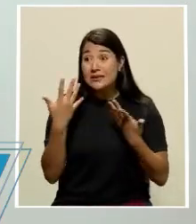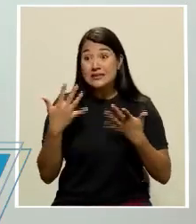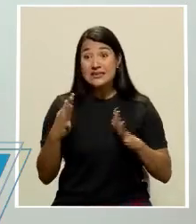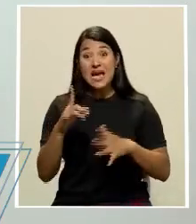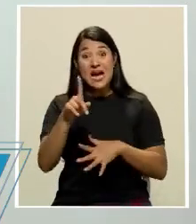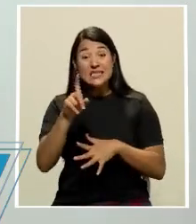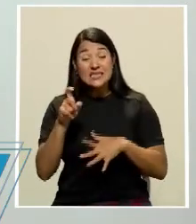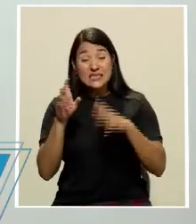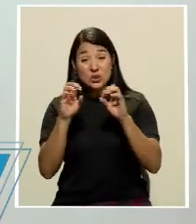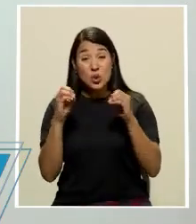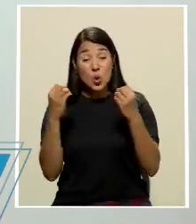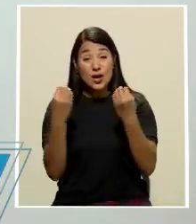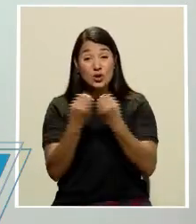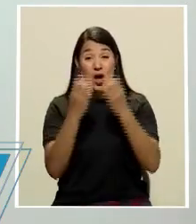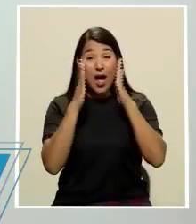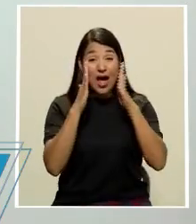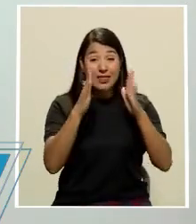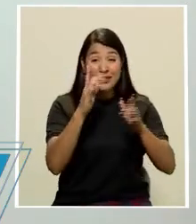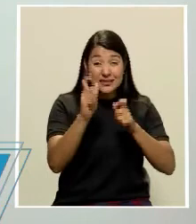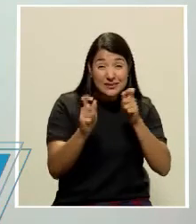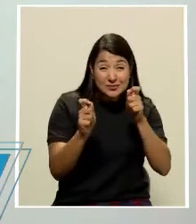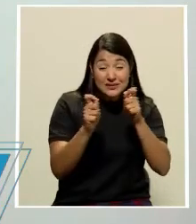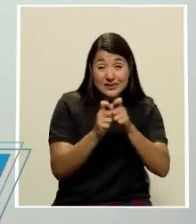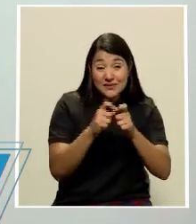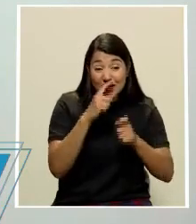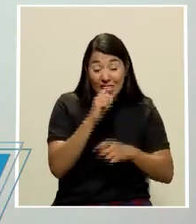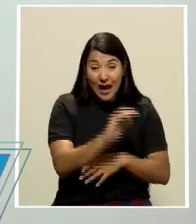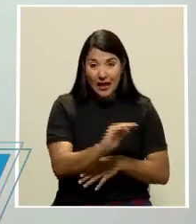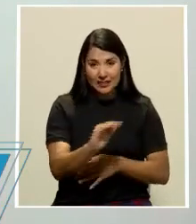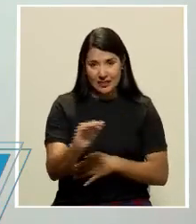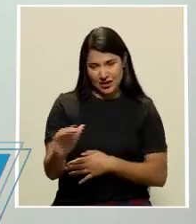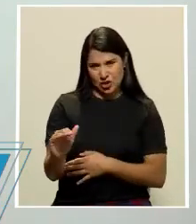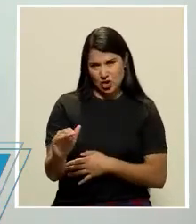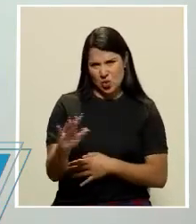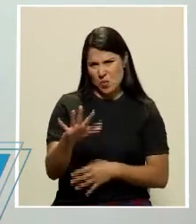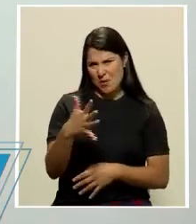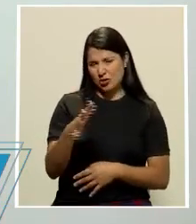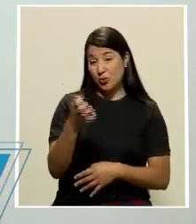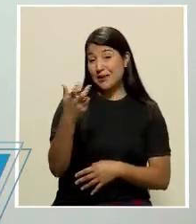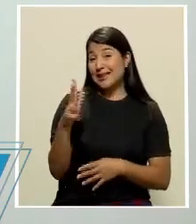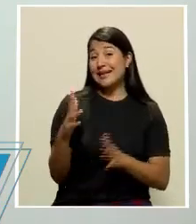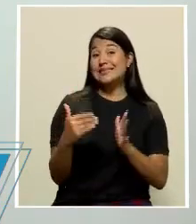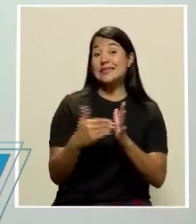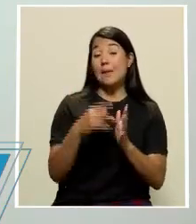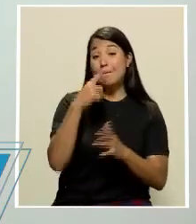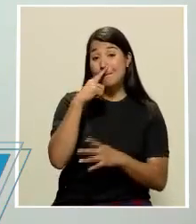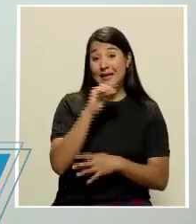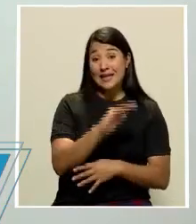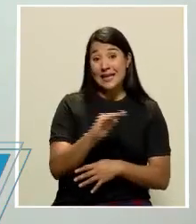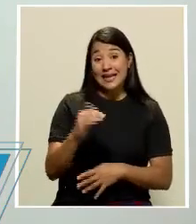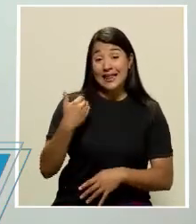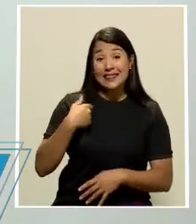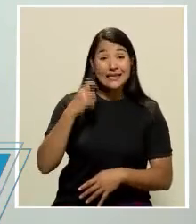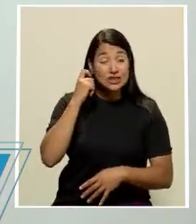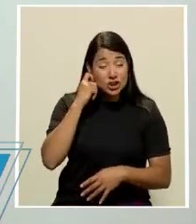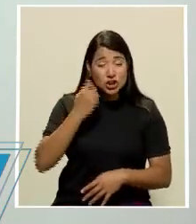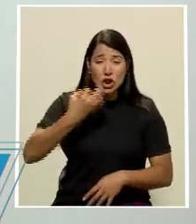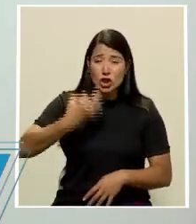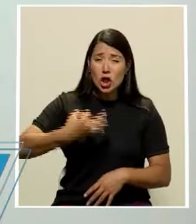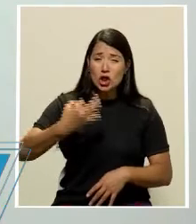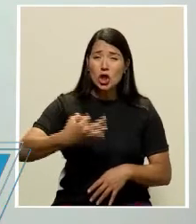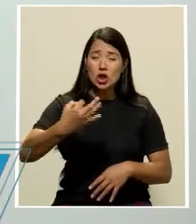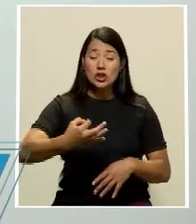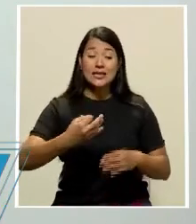organizaciones que atienden específicamente población infantil y hablamos de unos 13,000 niños y niñas que todos los días